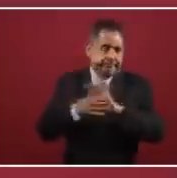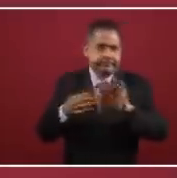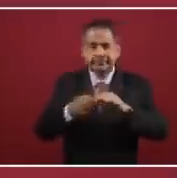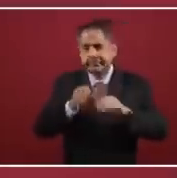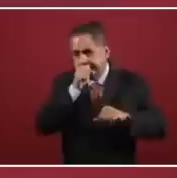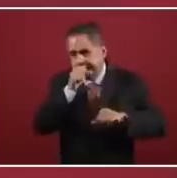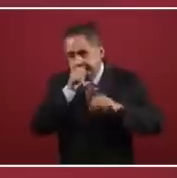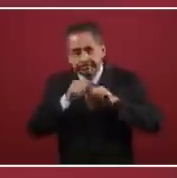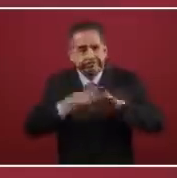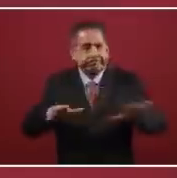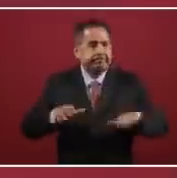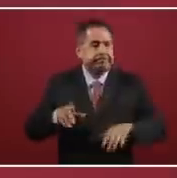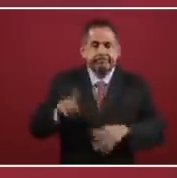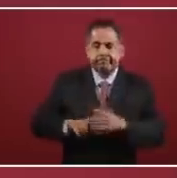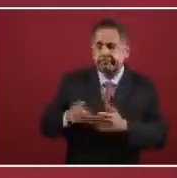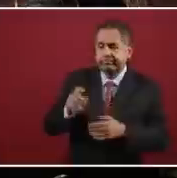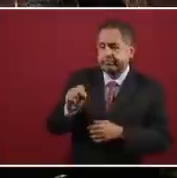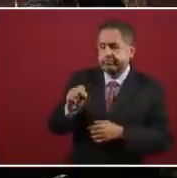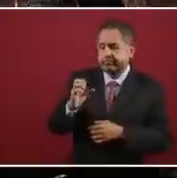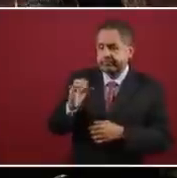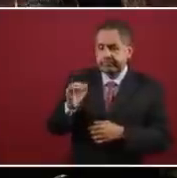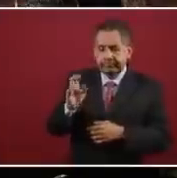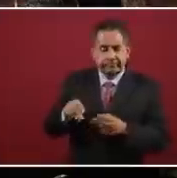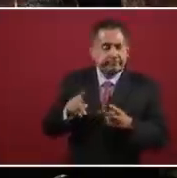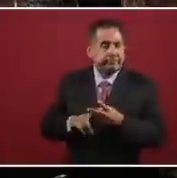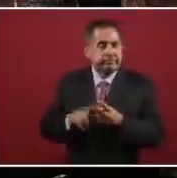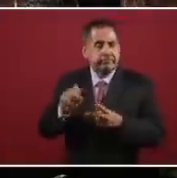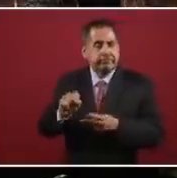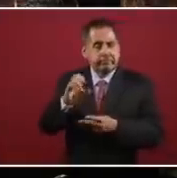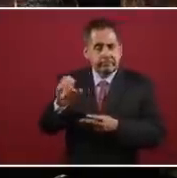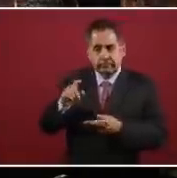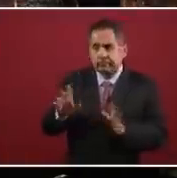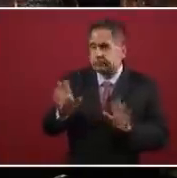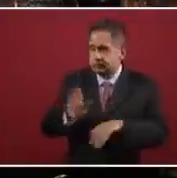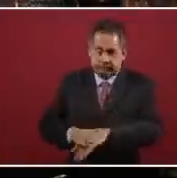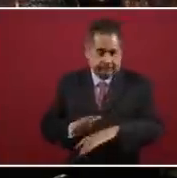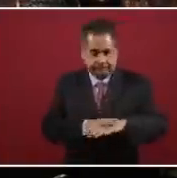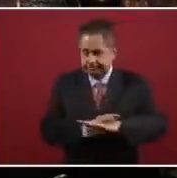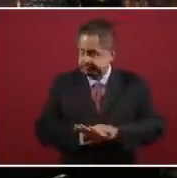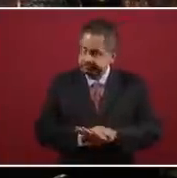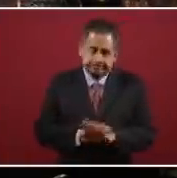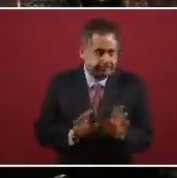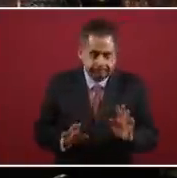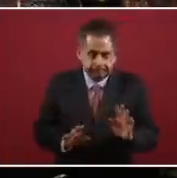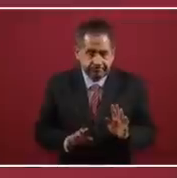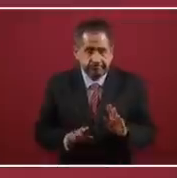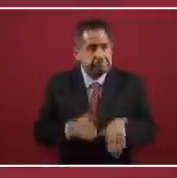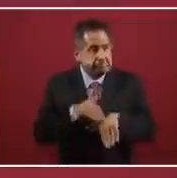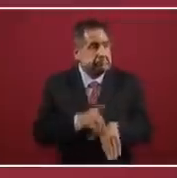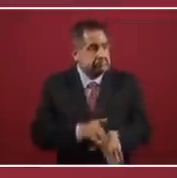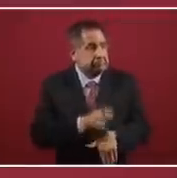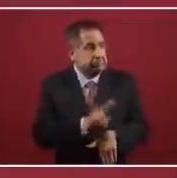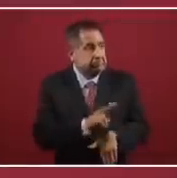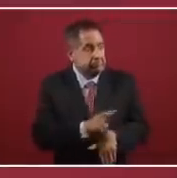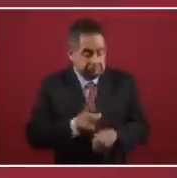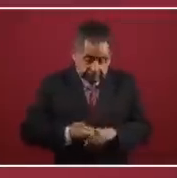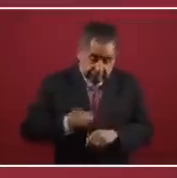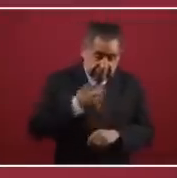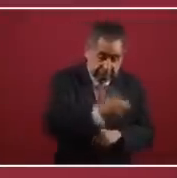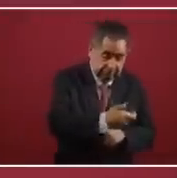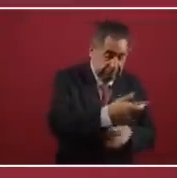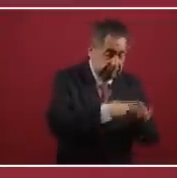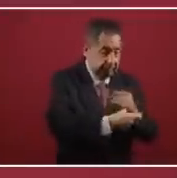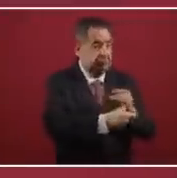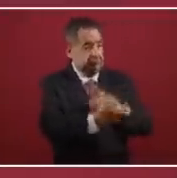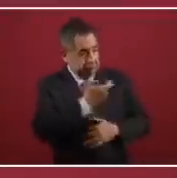propaganda tanto por parte de la Secretaría de Economía como del propio gobierno, diciéndole a la gente no se dejen sorprender. Ustedes saben que los programas del